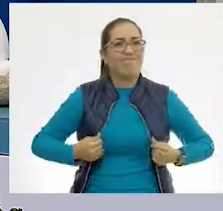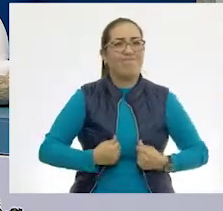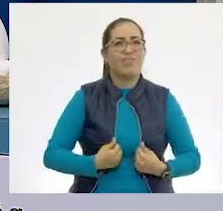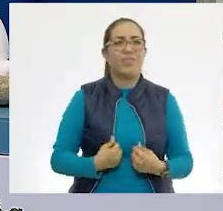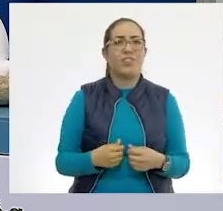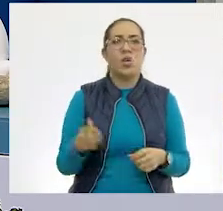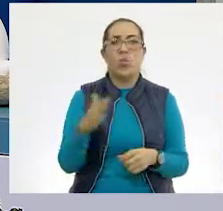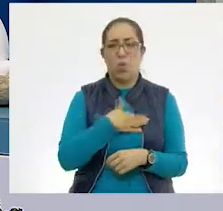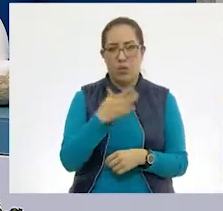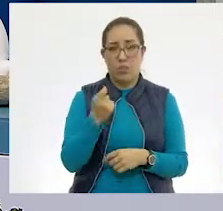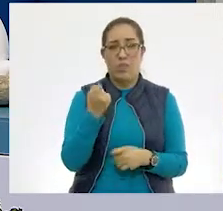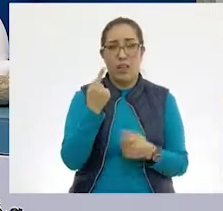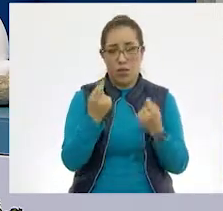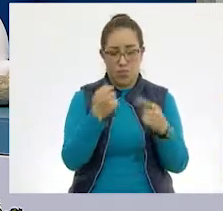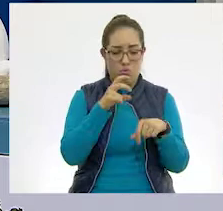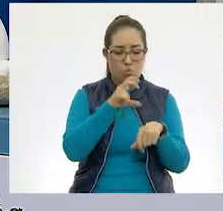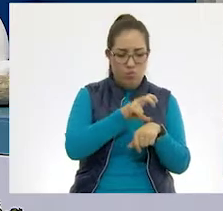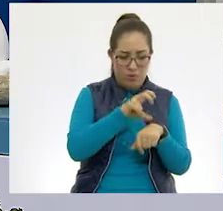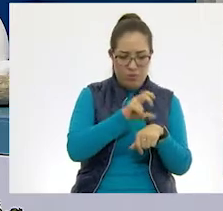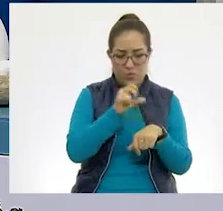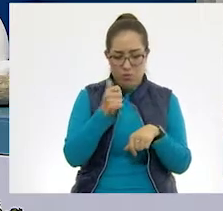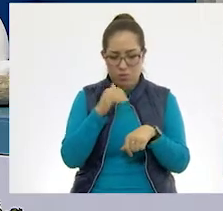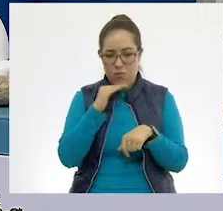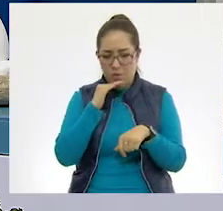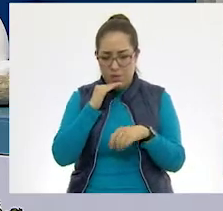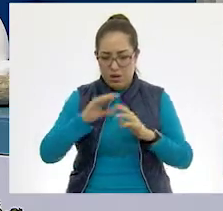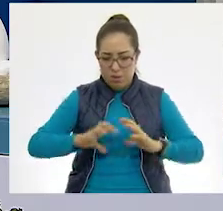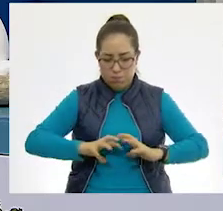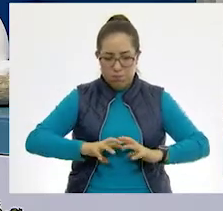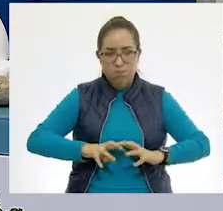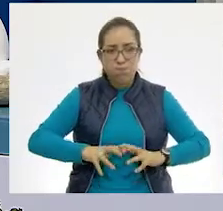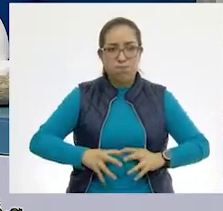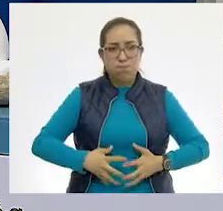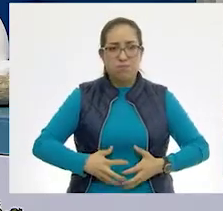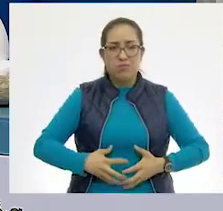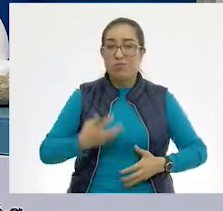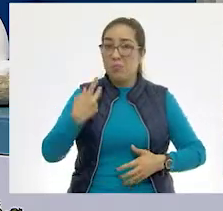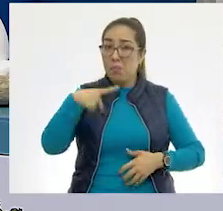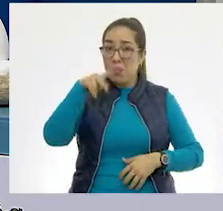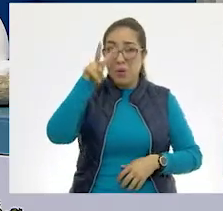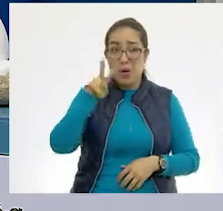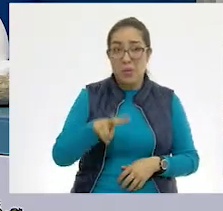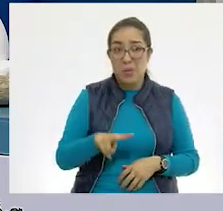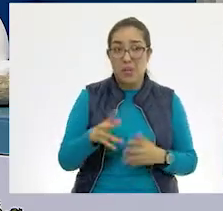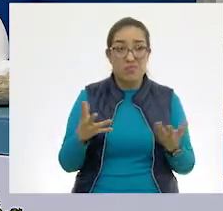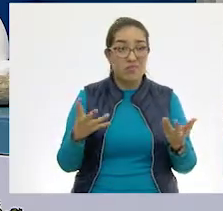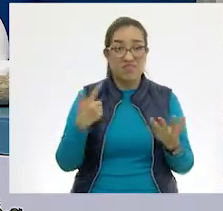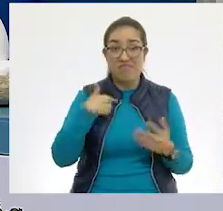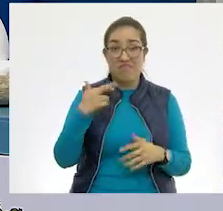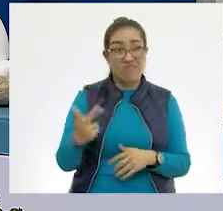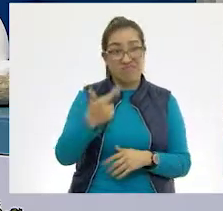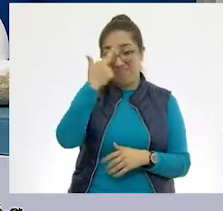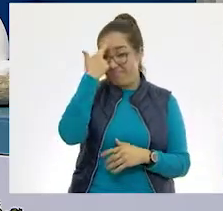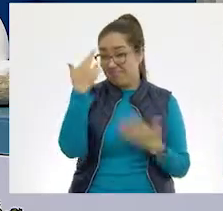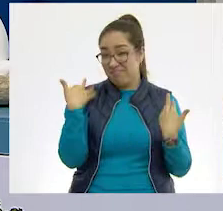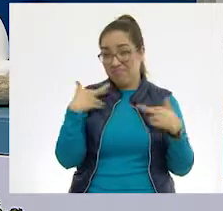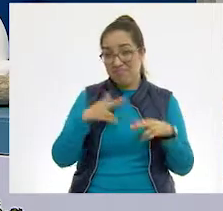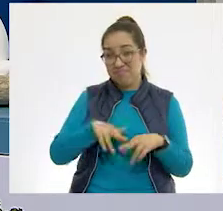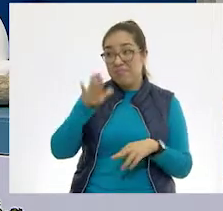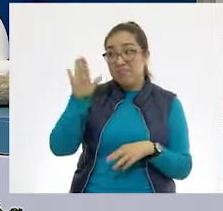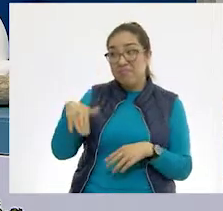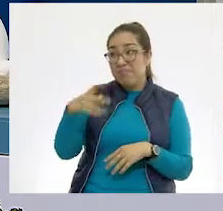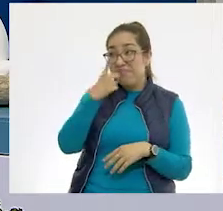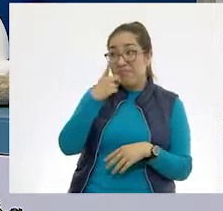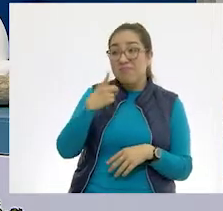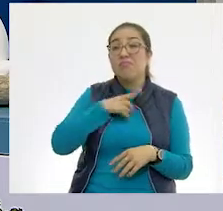Bueno, unos nacen de un huevo y otros de su madre. Pero la verdad, no recuerdo, maestro. ¿Podría decirnos cuál